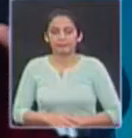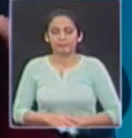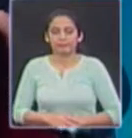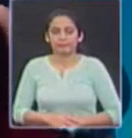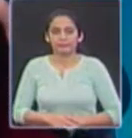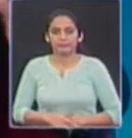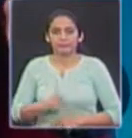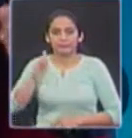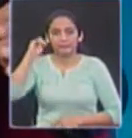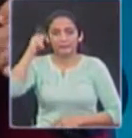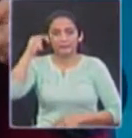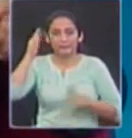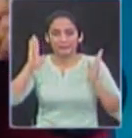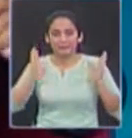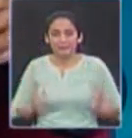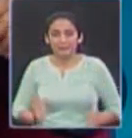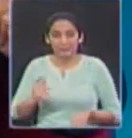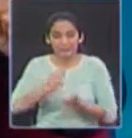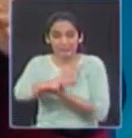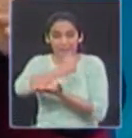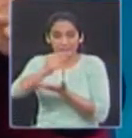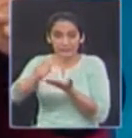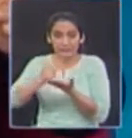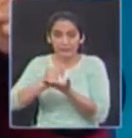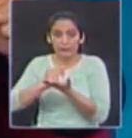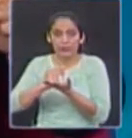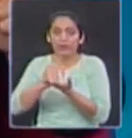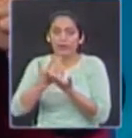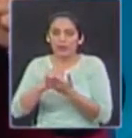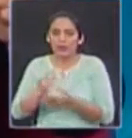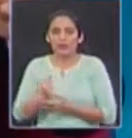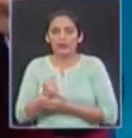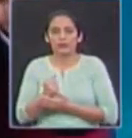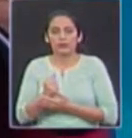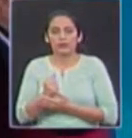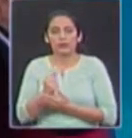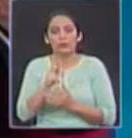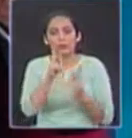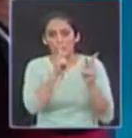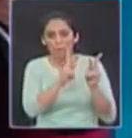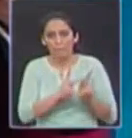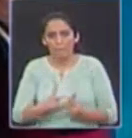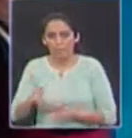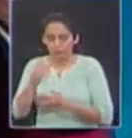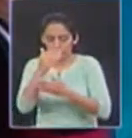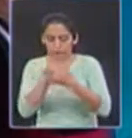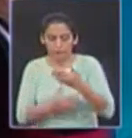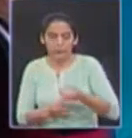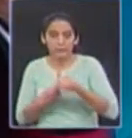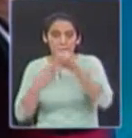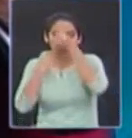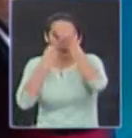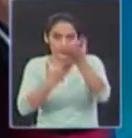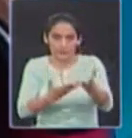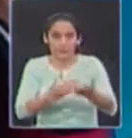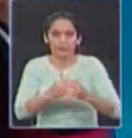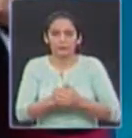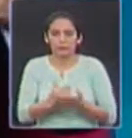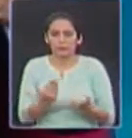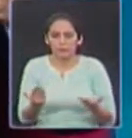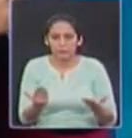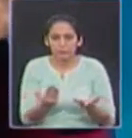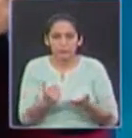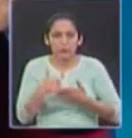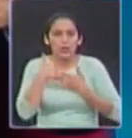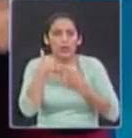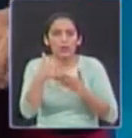el gobernador del guayas presentó el plan de fortalecimiento del frente social de la provincia para dar seguimiento en las áreas de